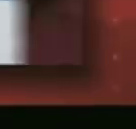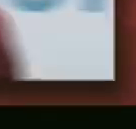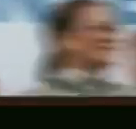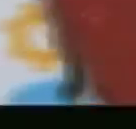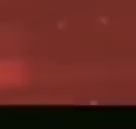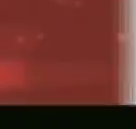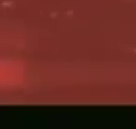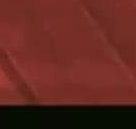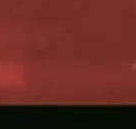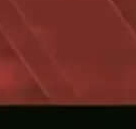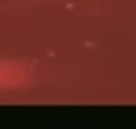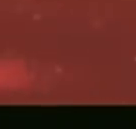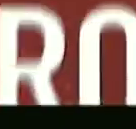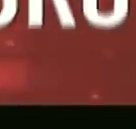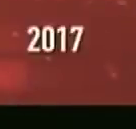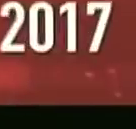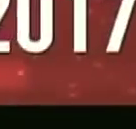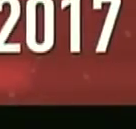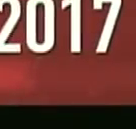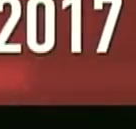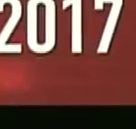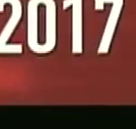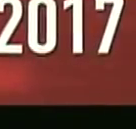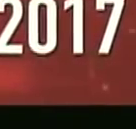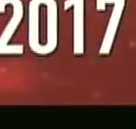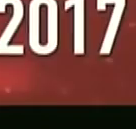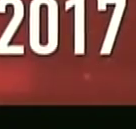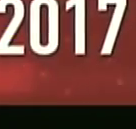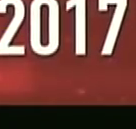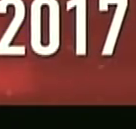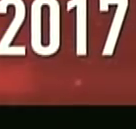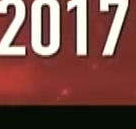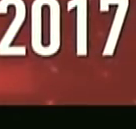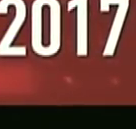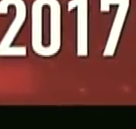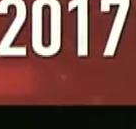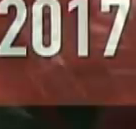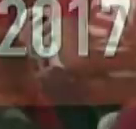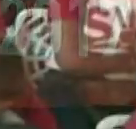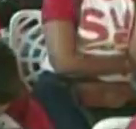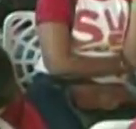Victorias del presidente Nicolás Maduro en 2017.